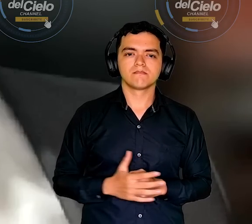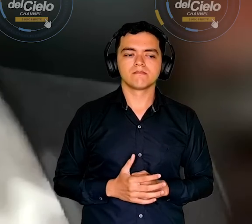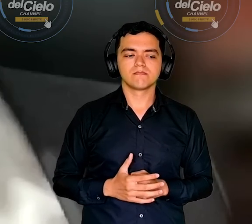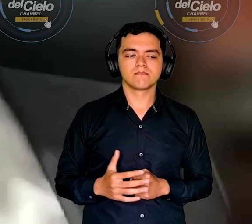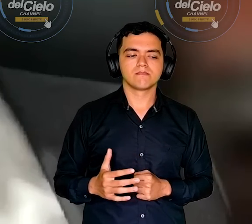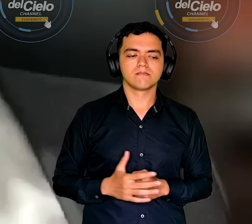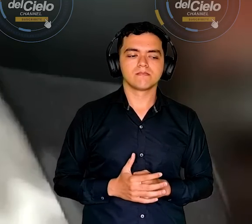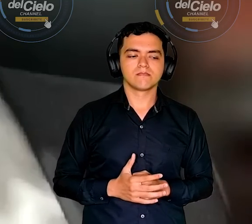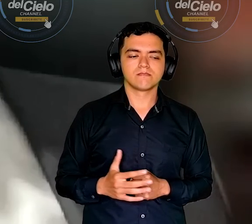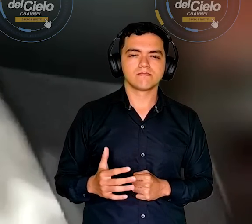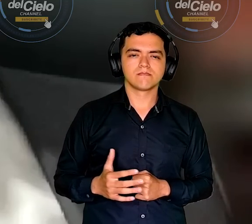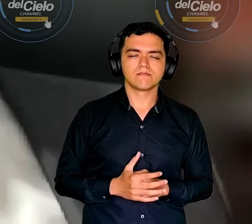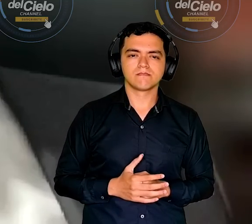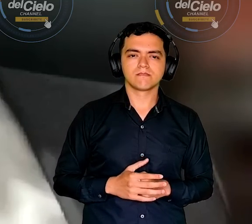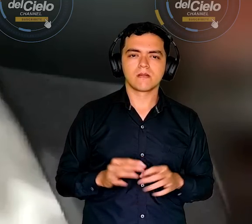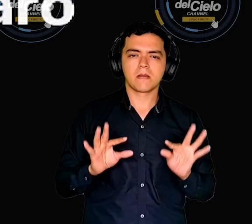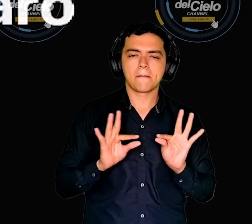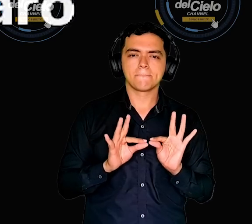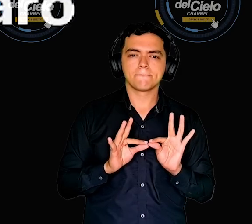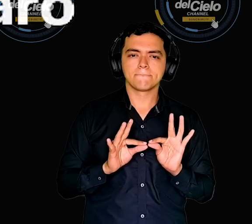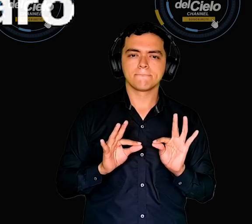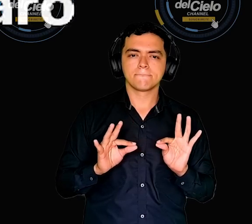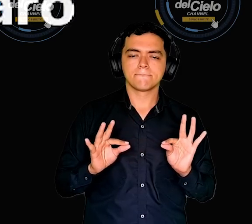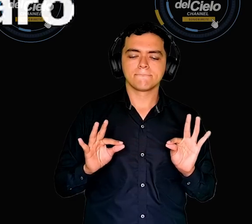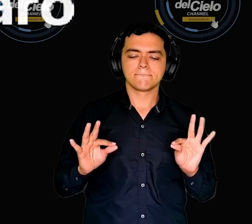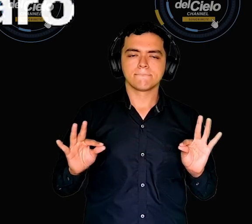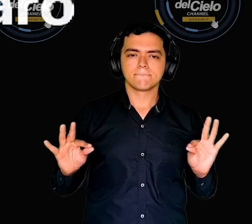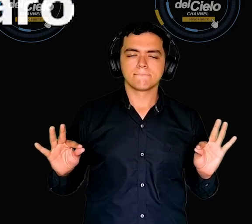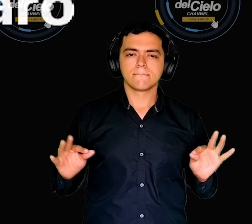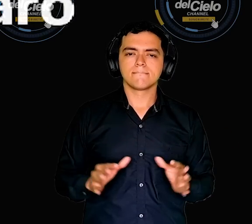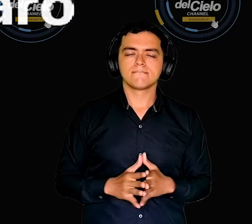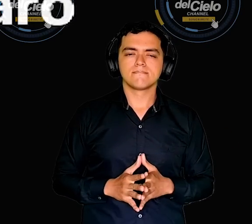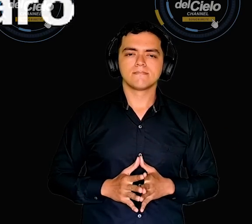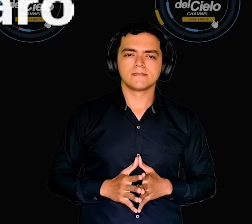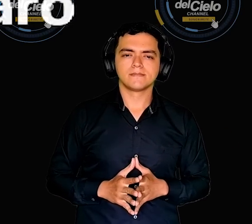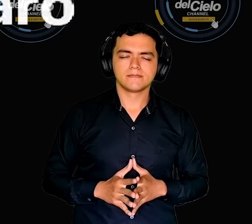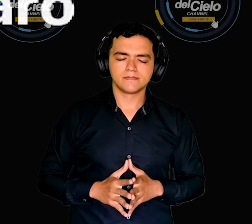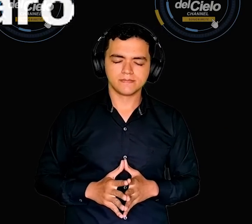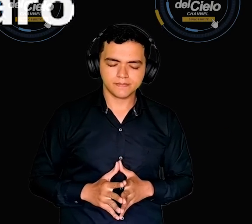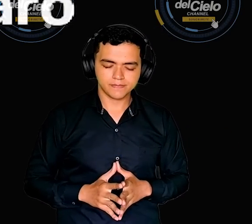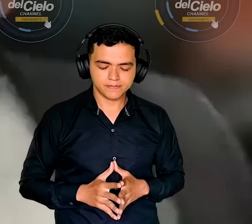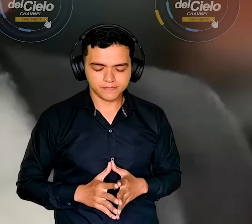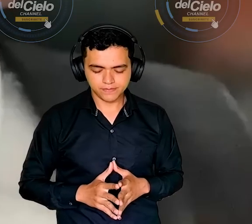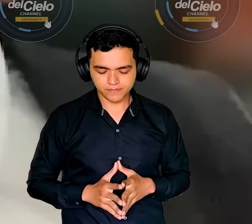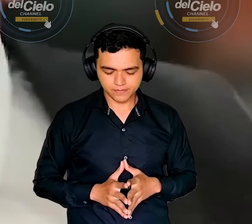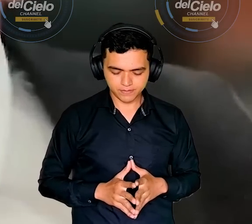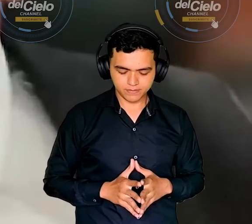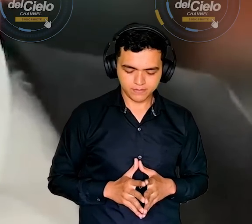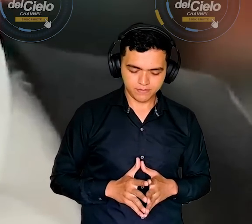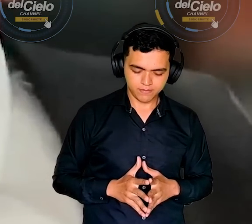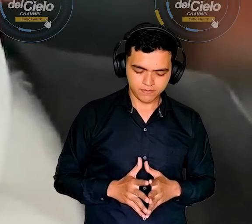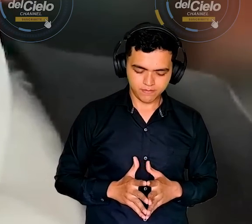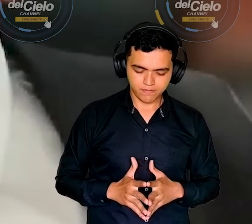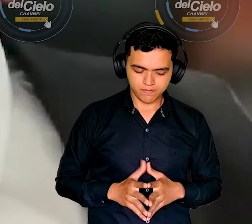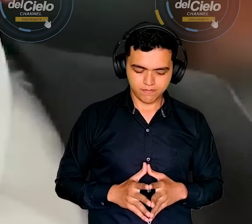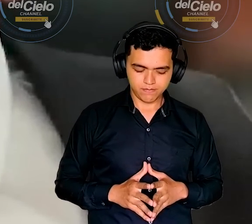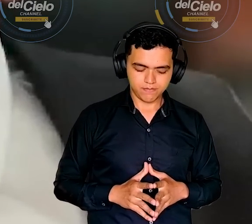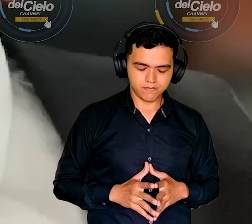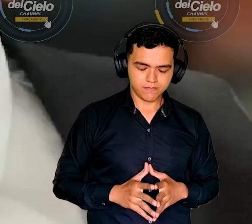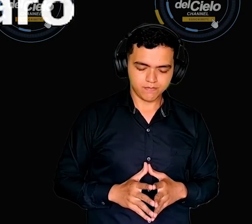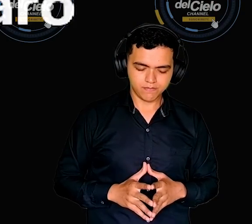a producir lo que queremos, tratan de destruirlo. Y no es posible que nosotros no nos demos cuenta que algo